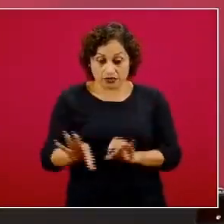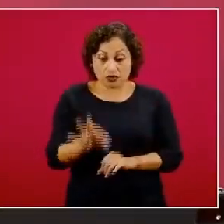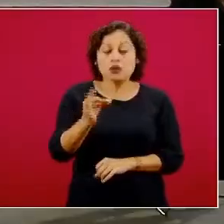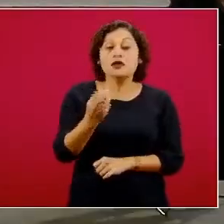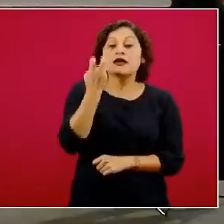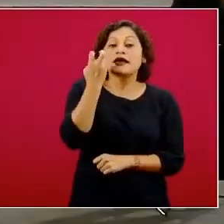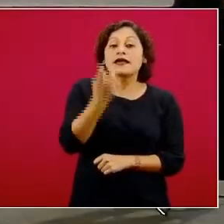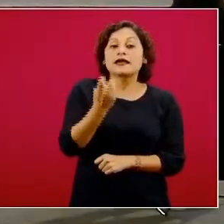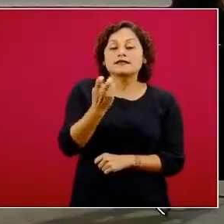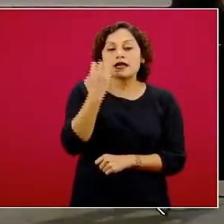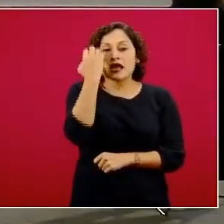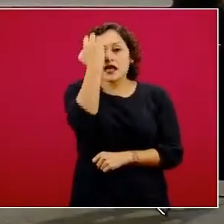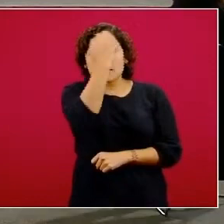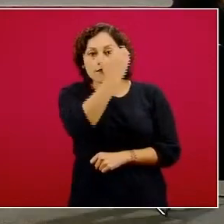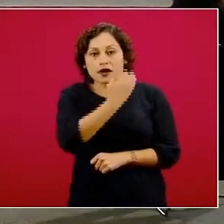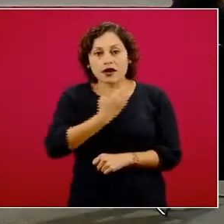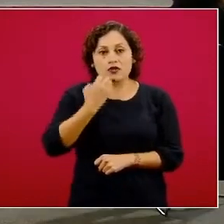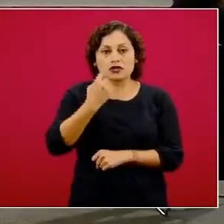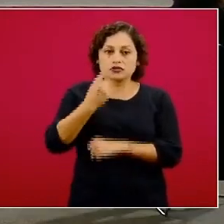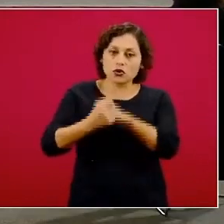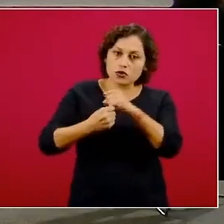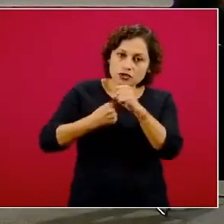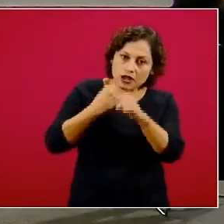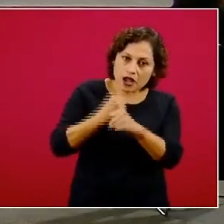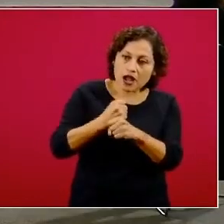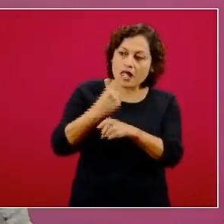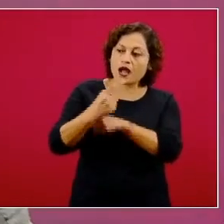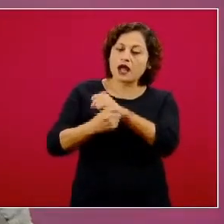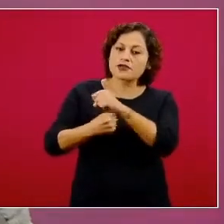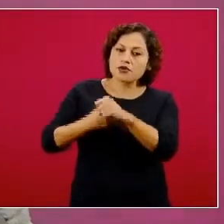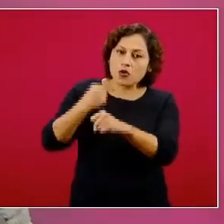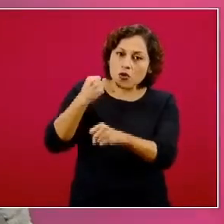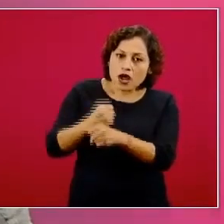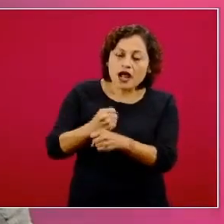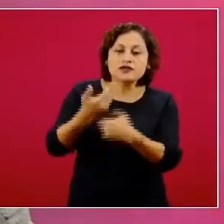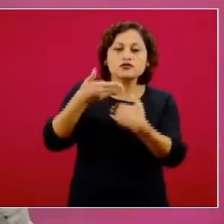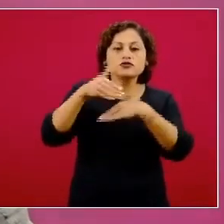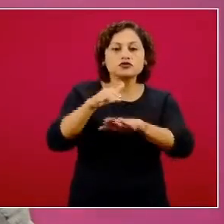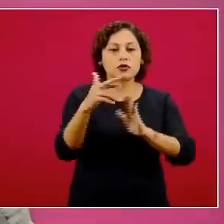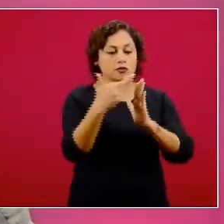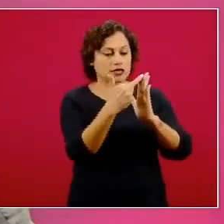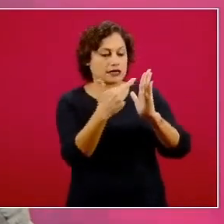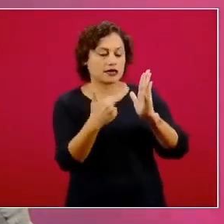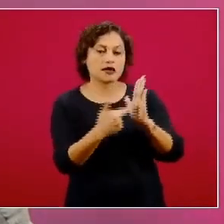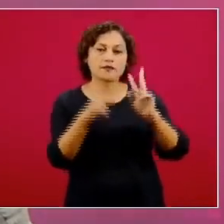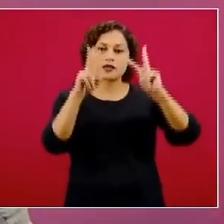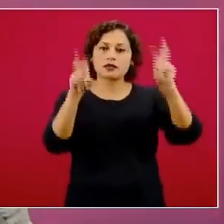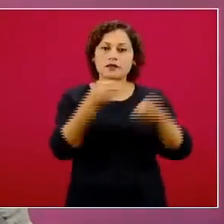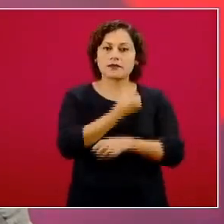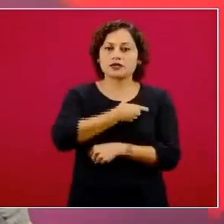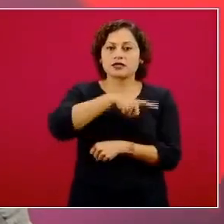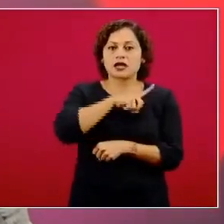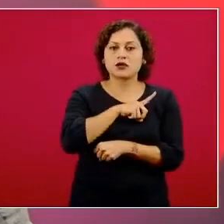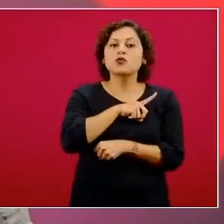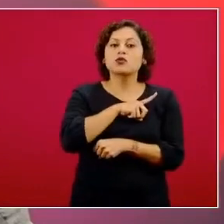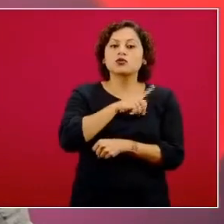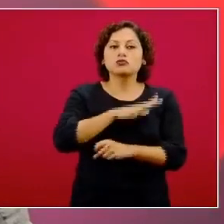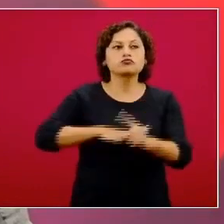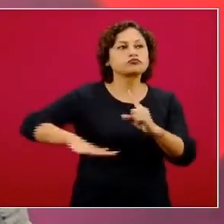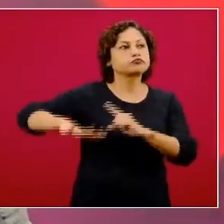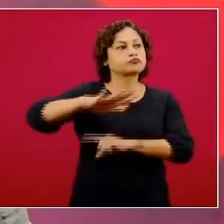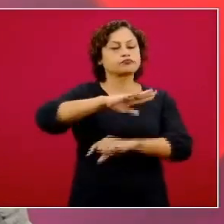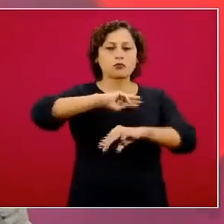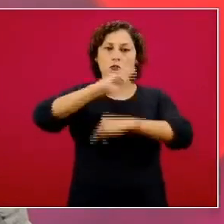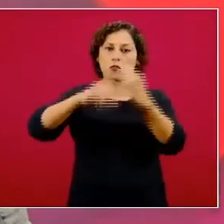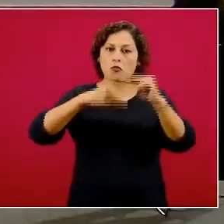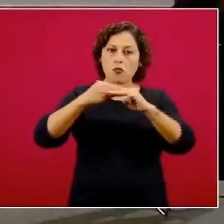que se hace todos los años sobre el Reglamento Sanitario Internacional, cómo los países tenemos